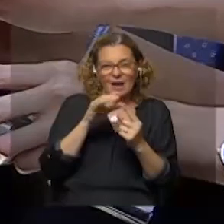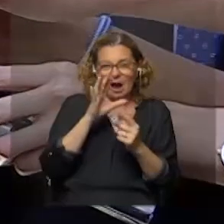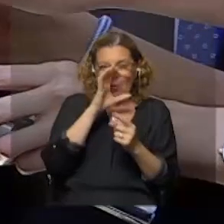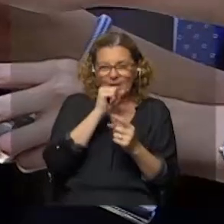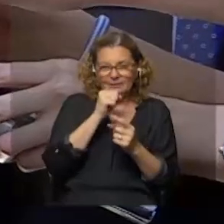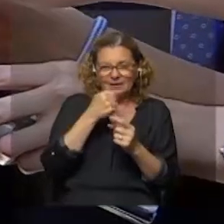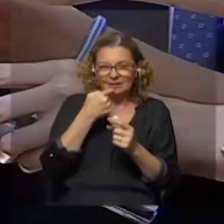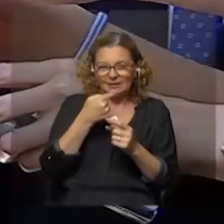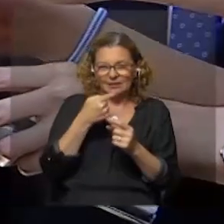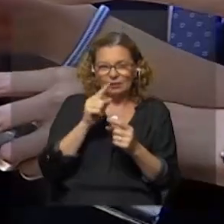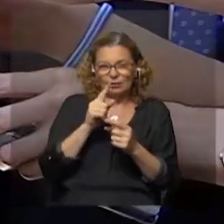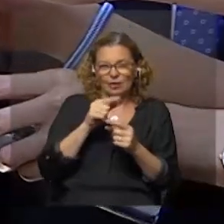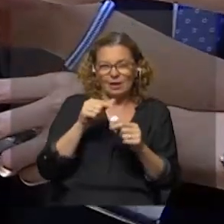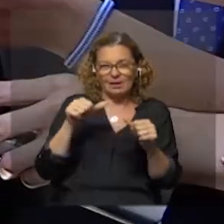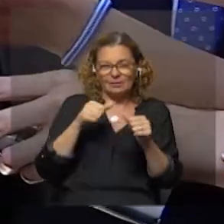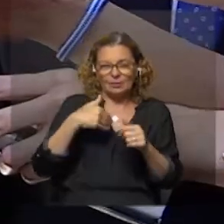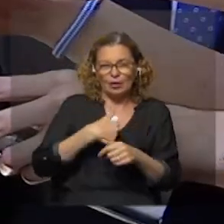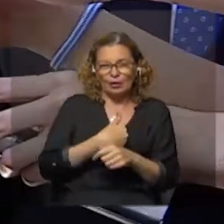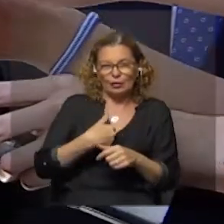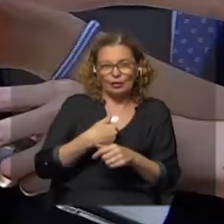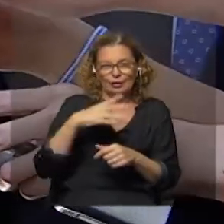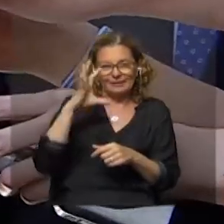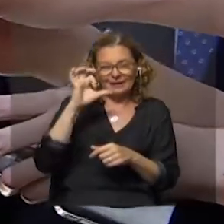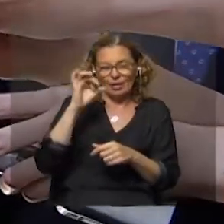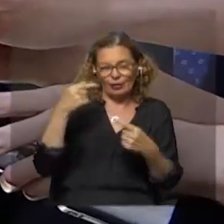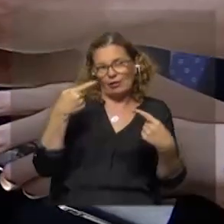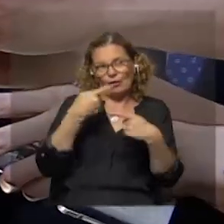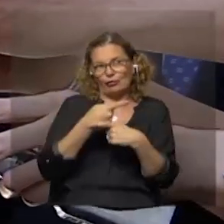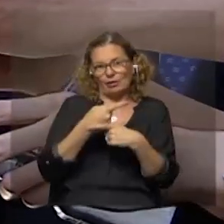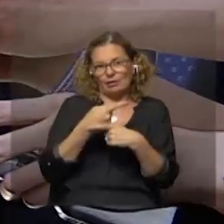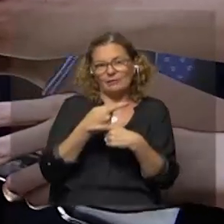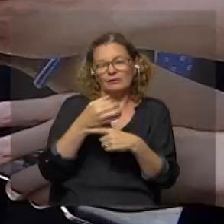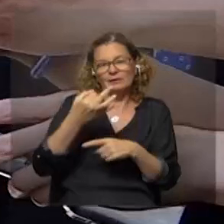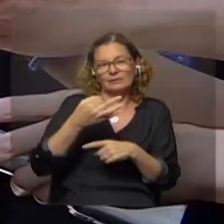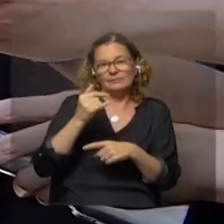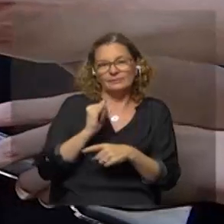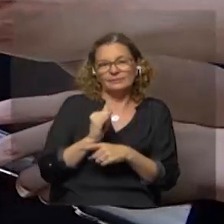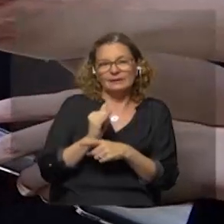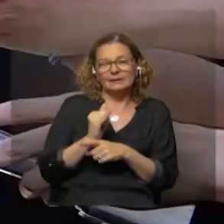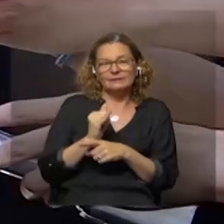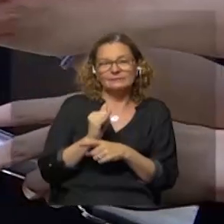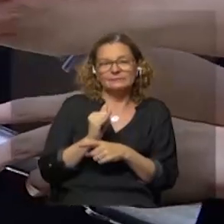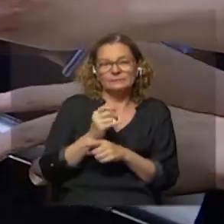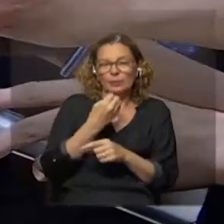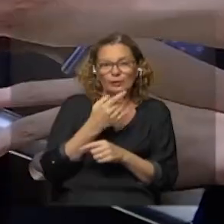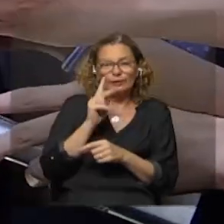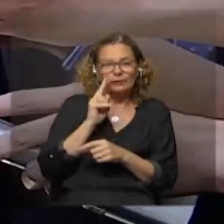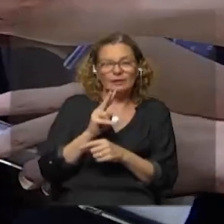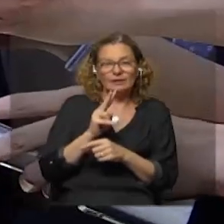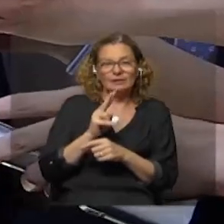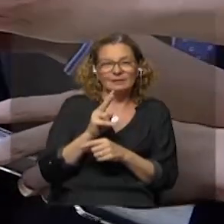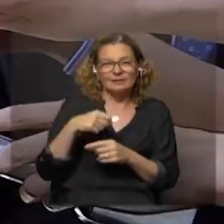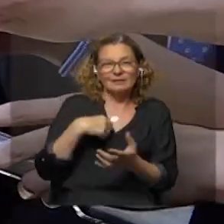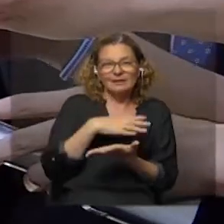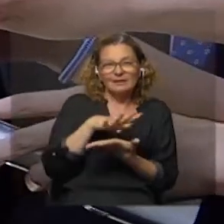que no ejerciéramos nuestro rol de senadores de la oposición en realidad y que este bueno ver si en esa